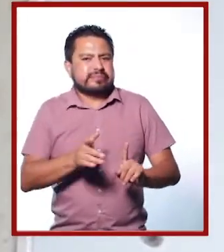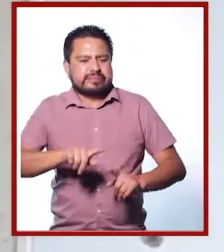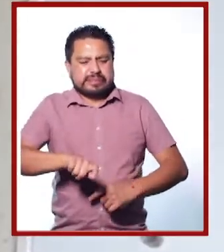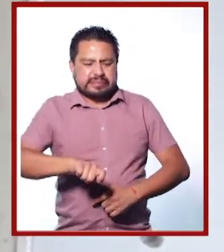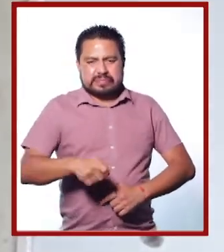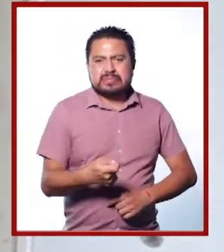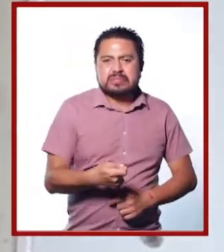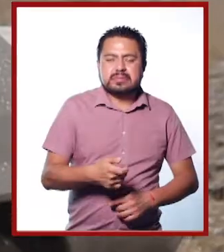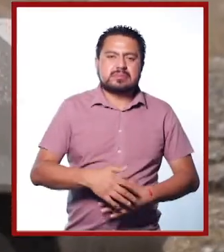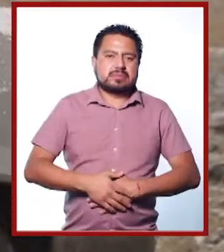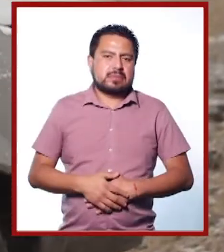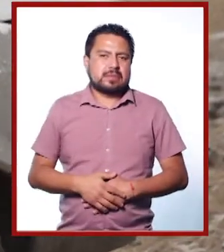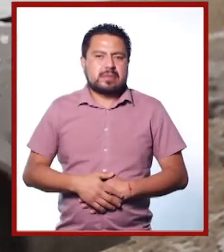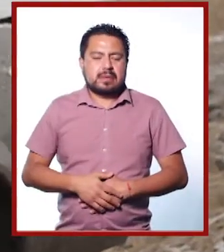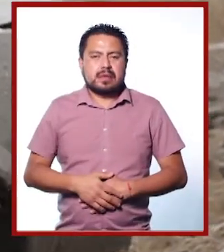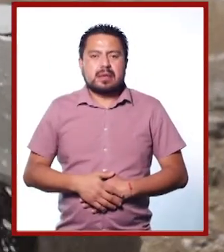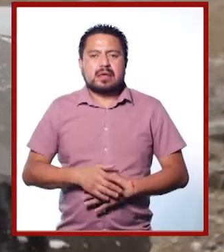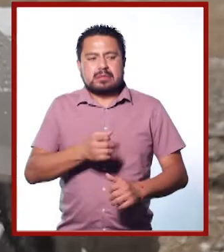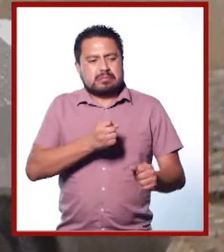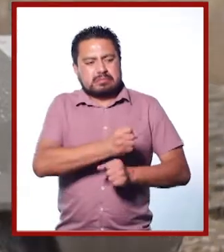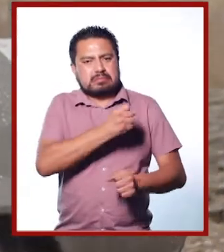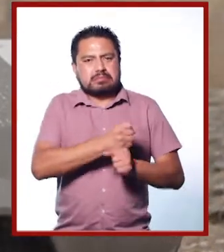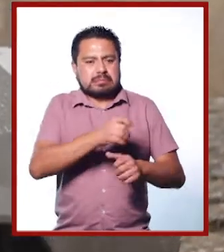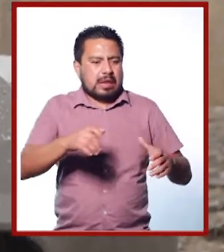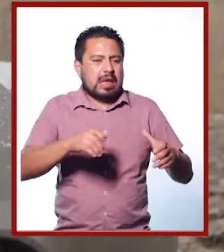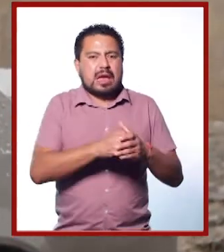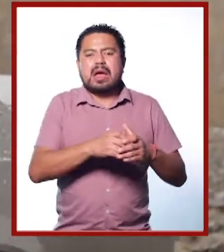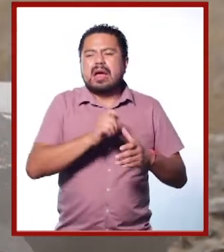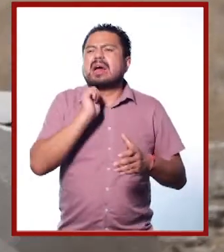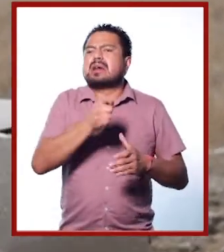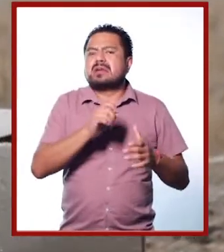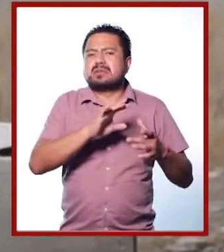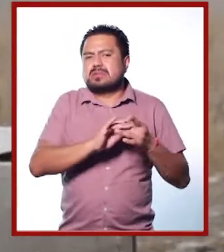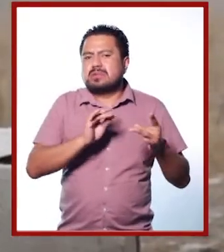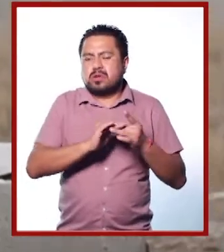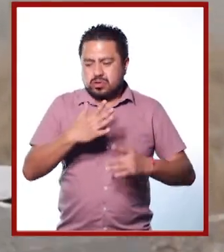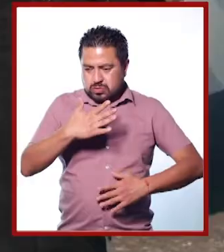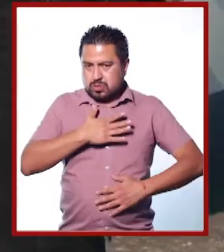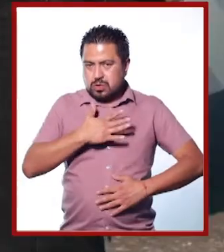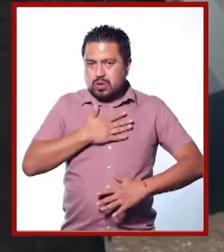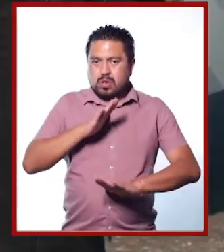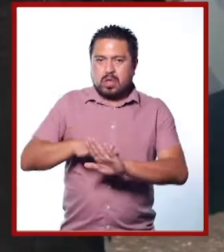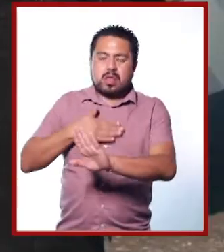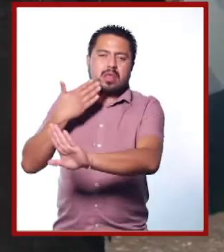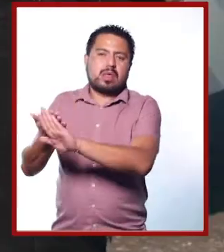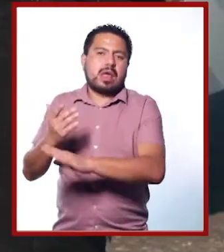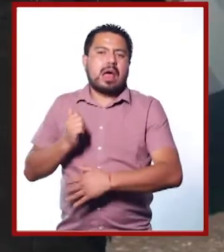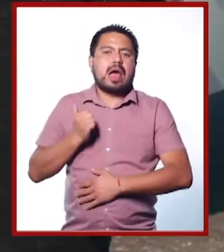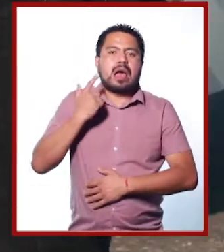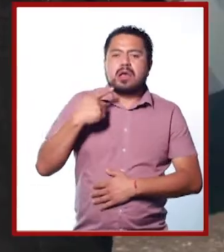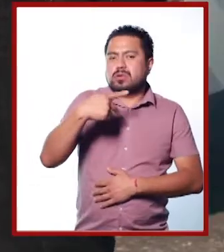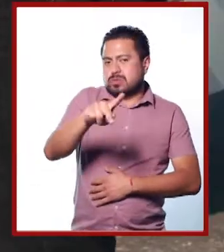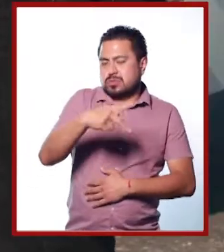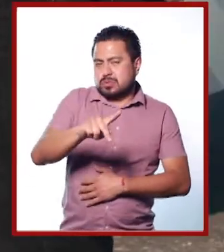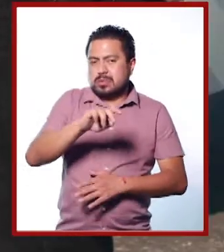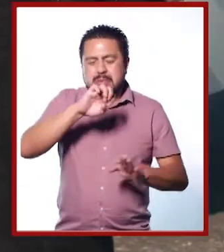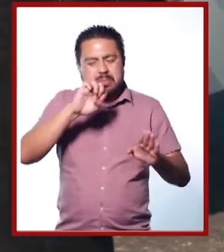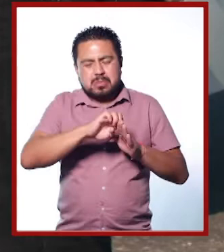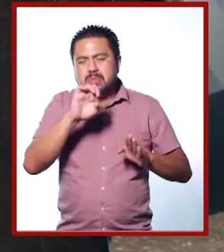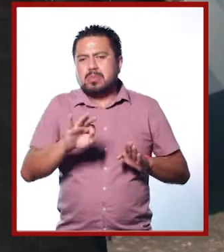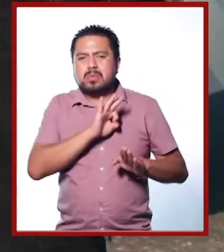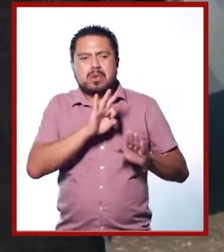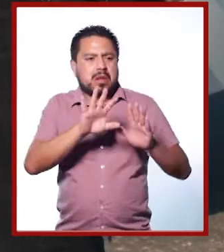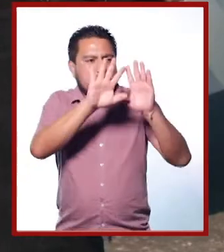los pellizcos. La violencia patrimonial, que tiene que ver con que yo daño alguna propiedad tuya. Puede ser